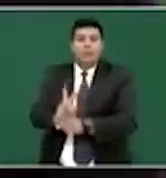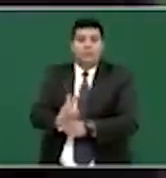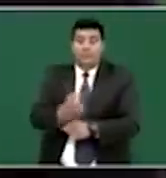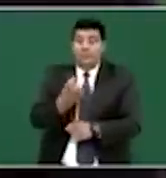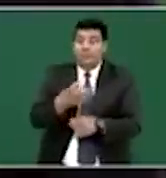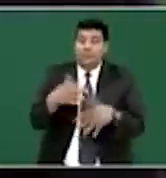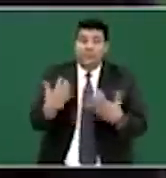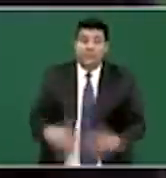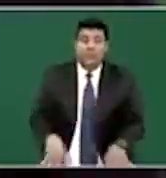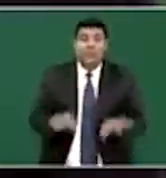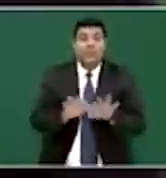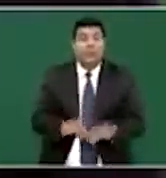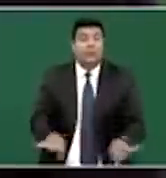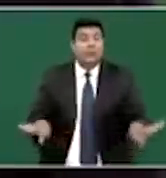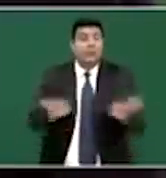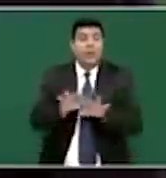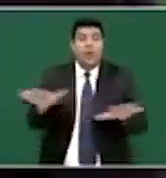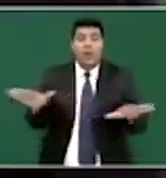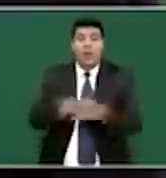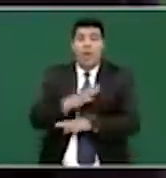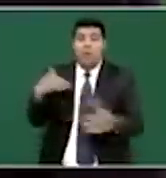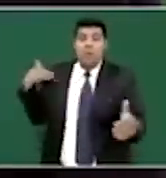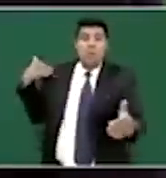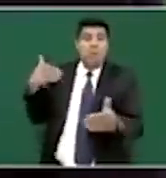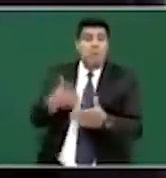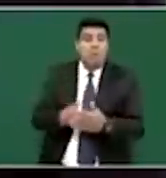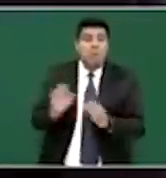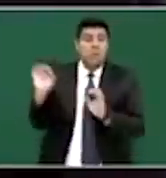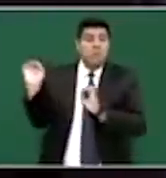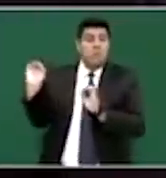trascendente, muy importante,